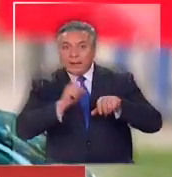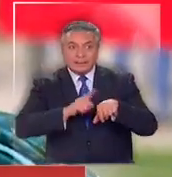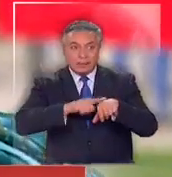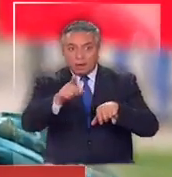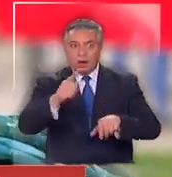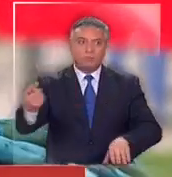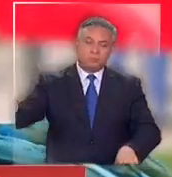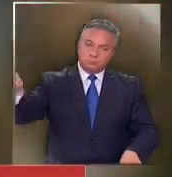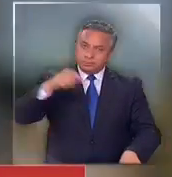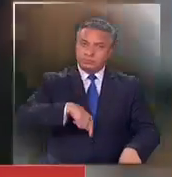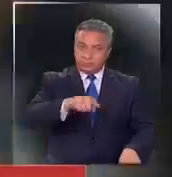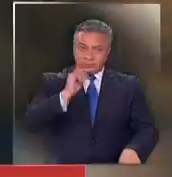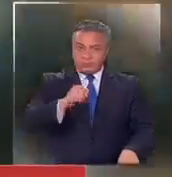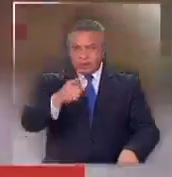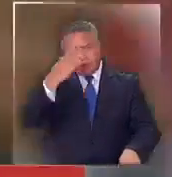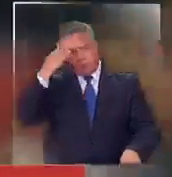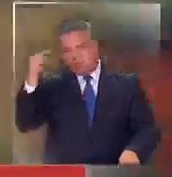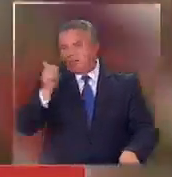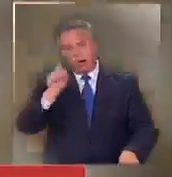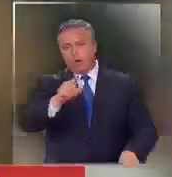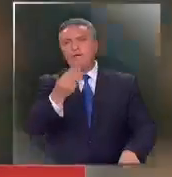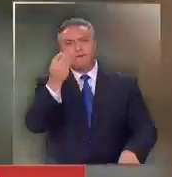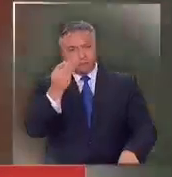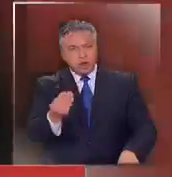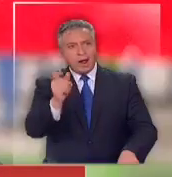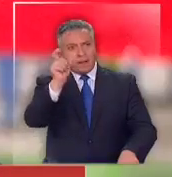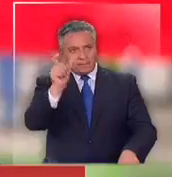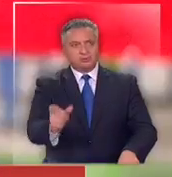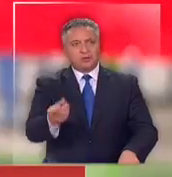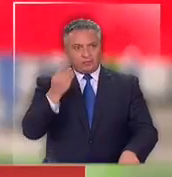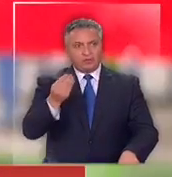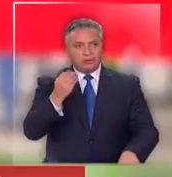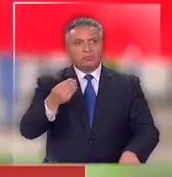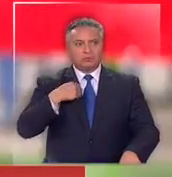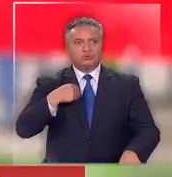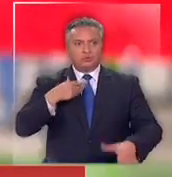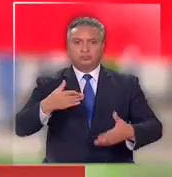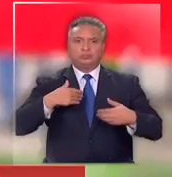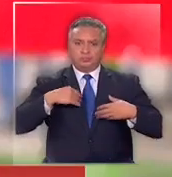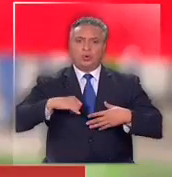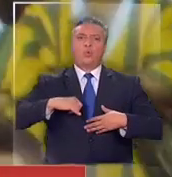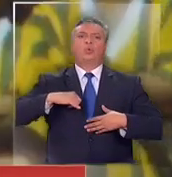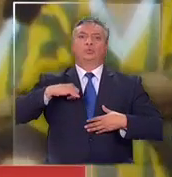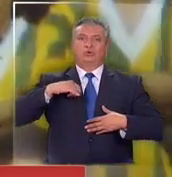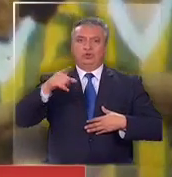de su...? No. Buena persona. Por eso me siento orgullosa.